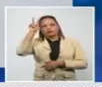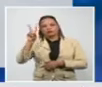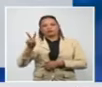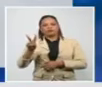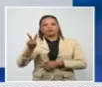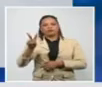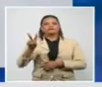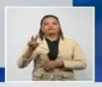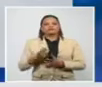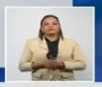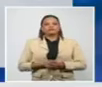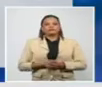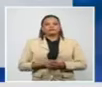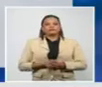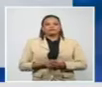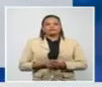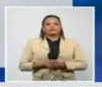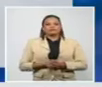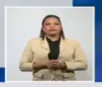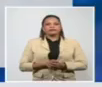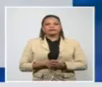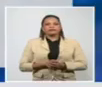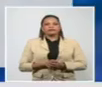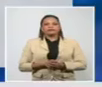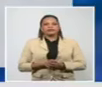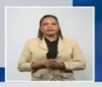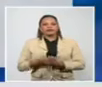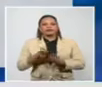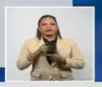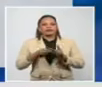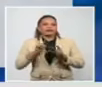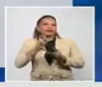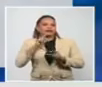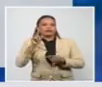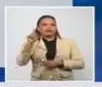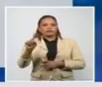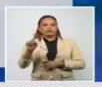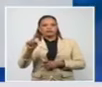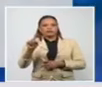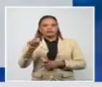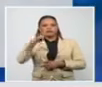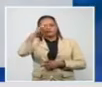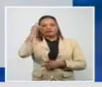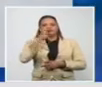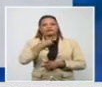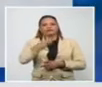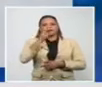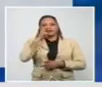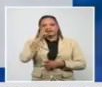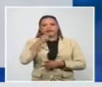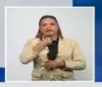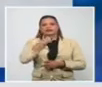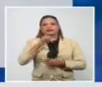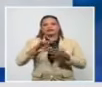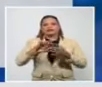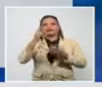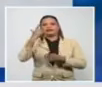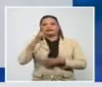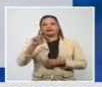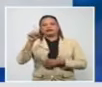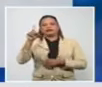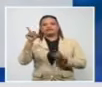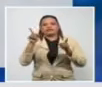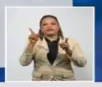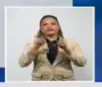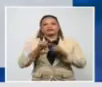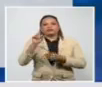uno, y de Regla, Senegal y Venezuela, un paciente diagnosticado ayer importado de cada uno de